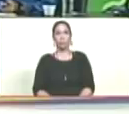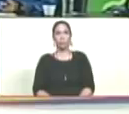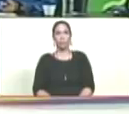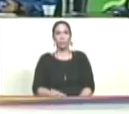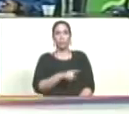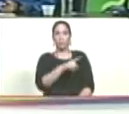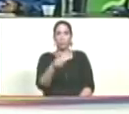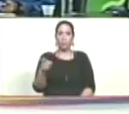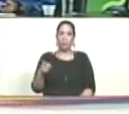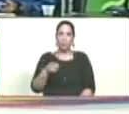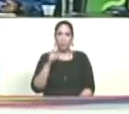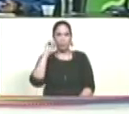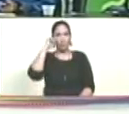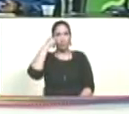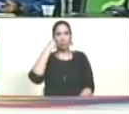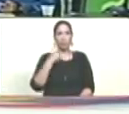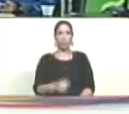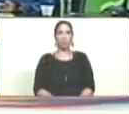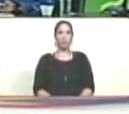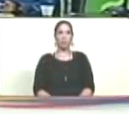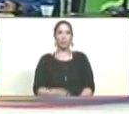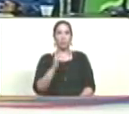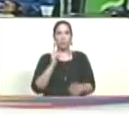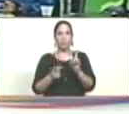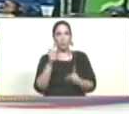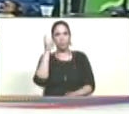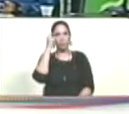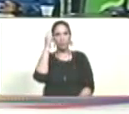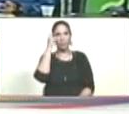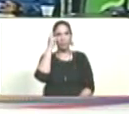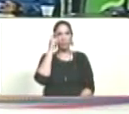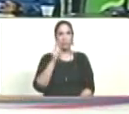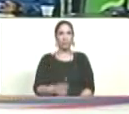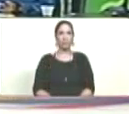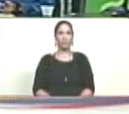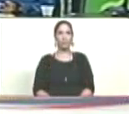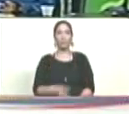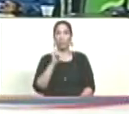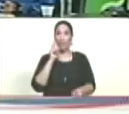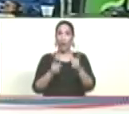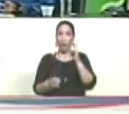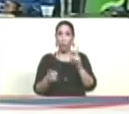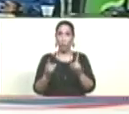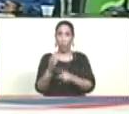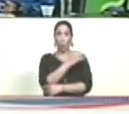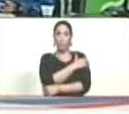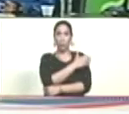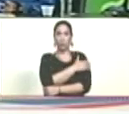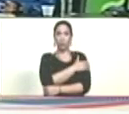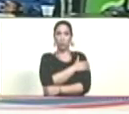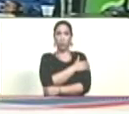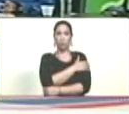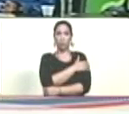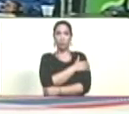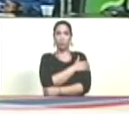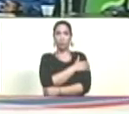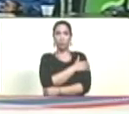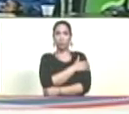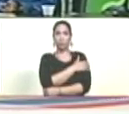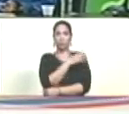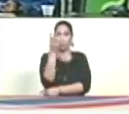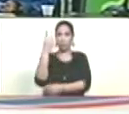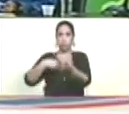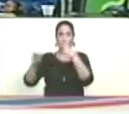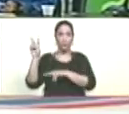recordado. Si algún día algún golpista surgiera para tratar de revertir